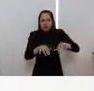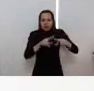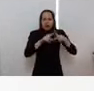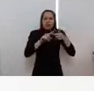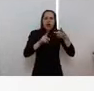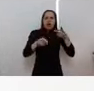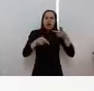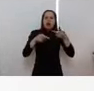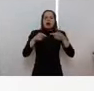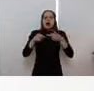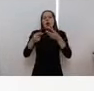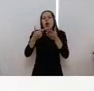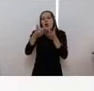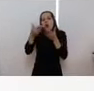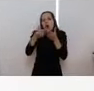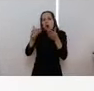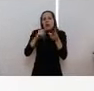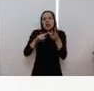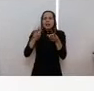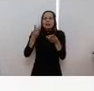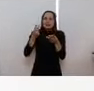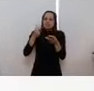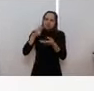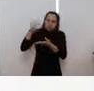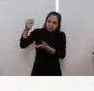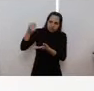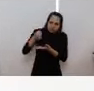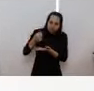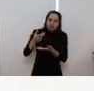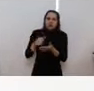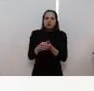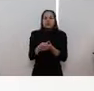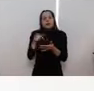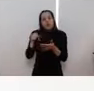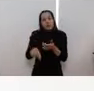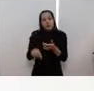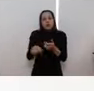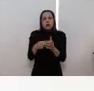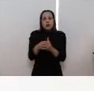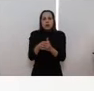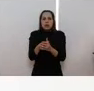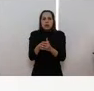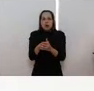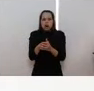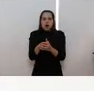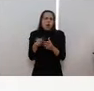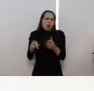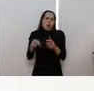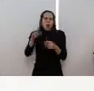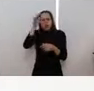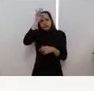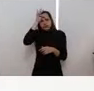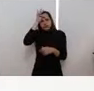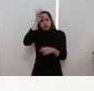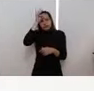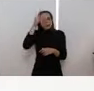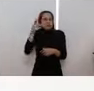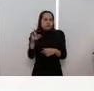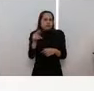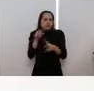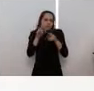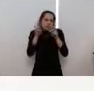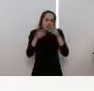viene licitaciones y los activos que cuenta nuestro hospital y en ellos empezamos nosotros con esta información